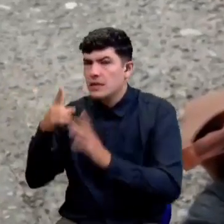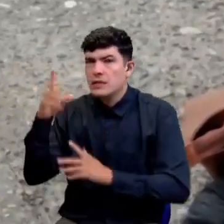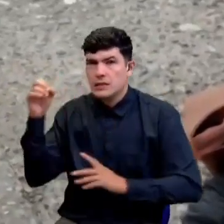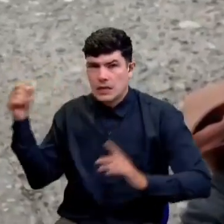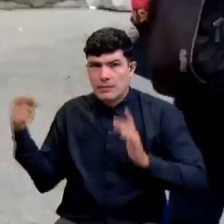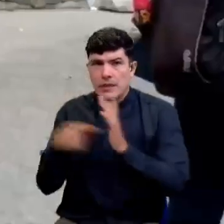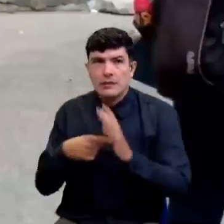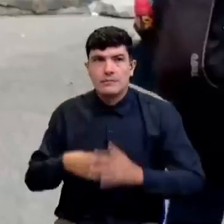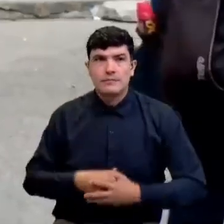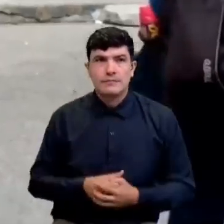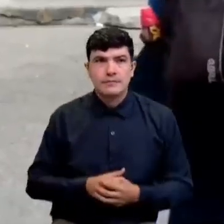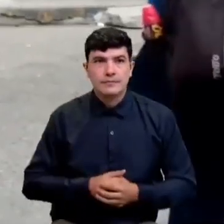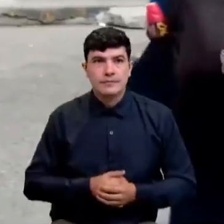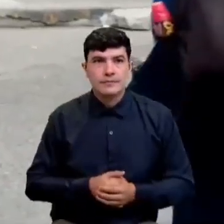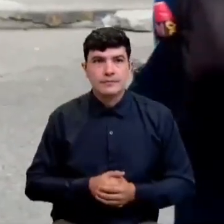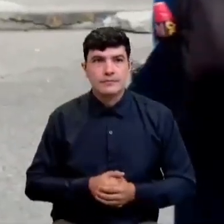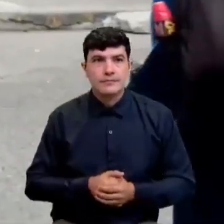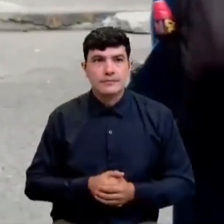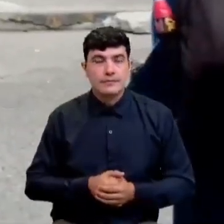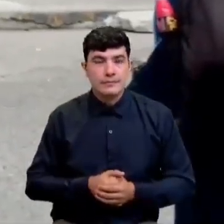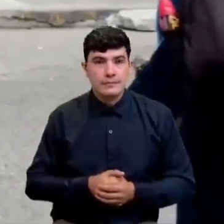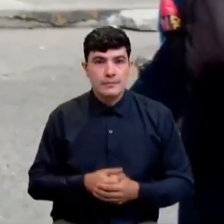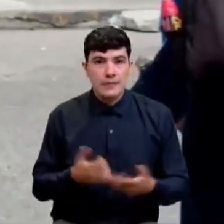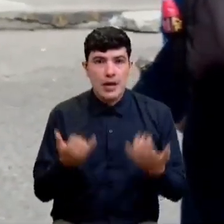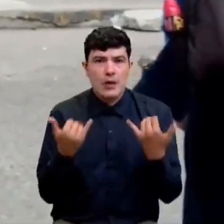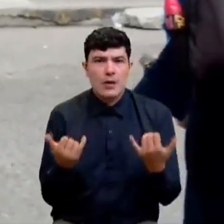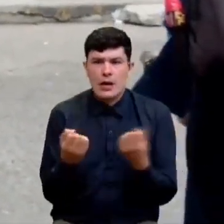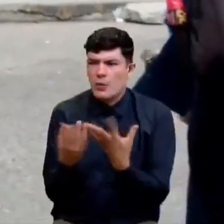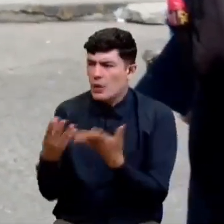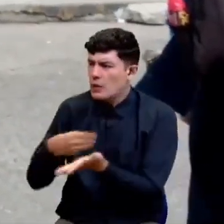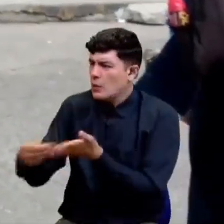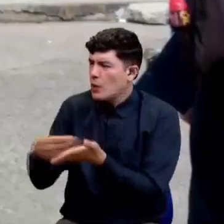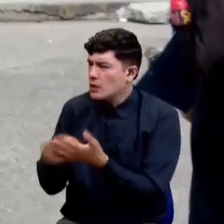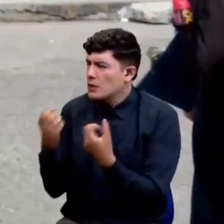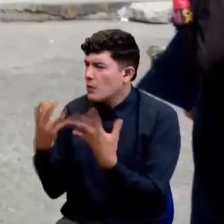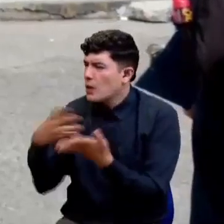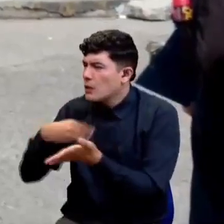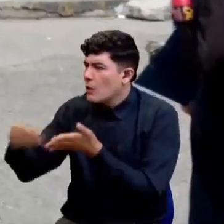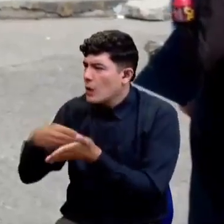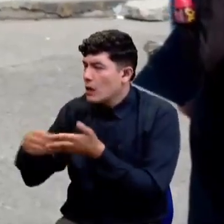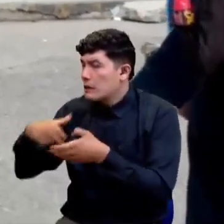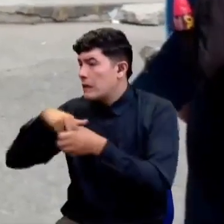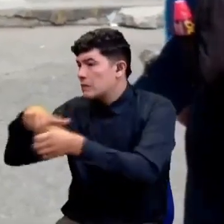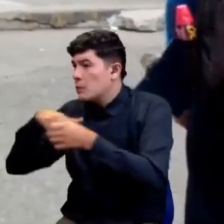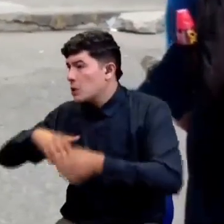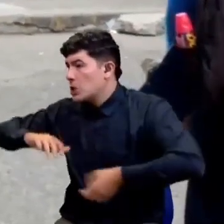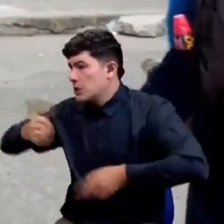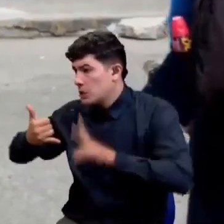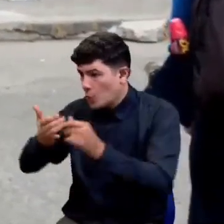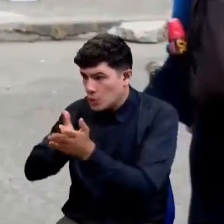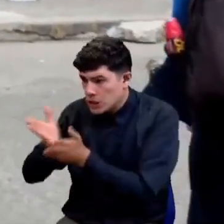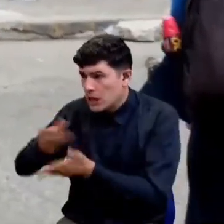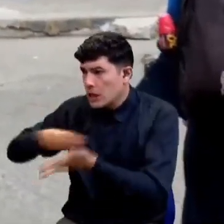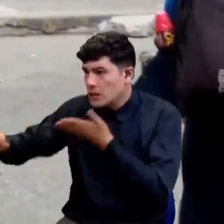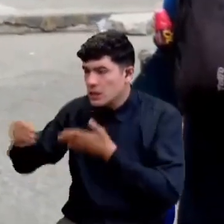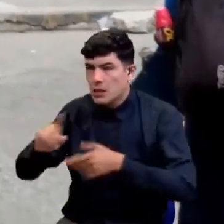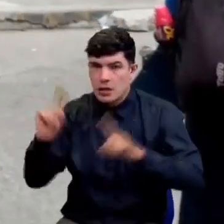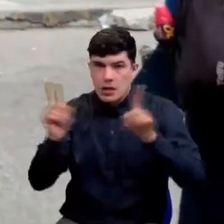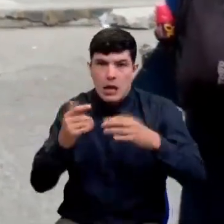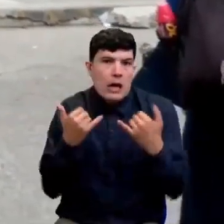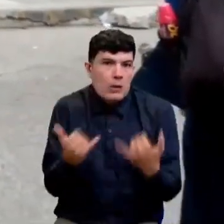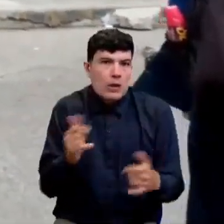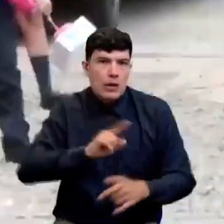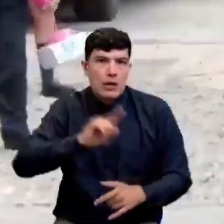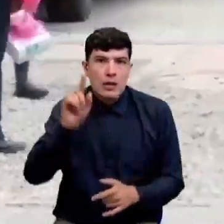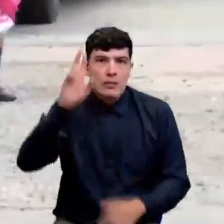pesos. ¿Y actualmente cuánto gastan? ¿Tienen que gastar un transporte eventualmente o no? No, ahorita no, porque